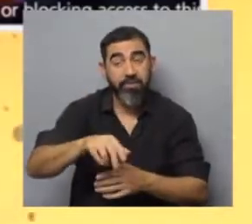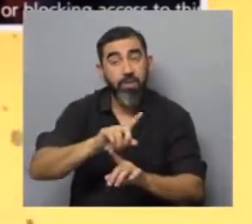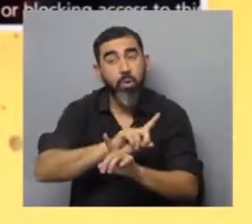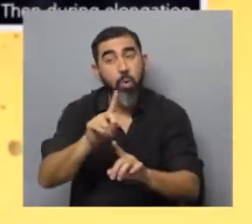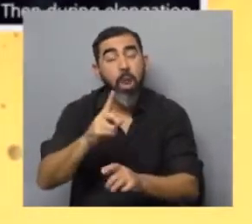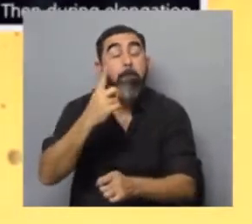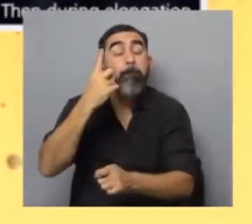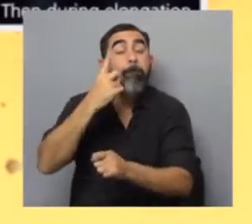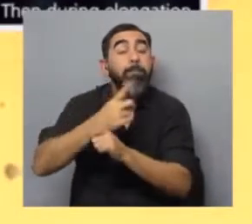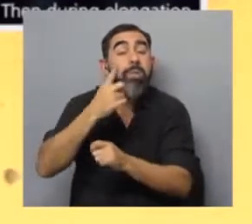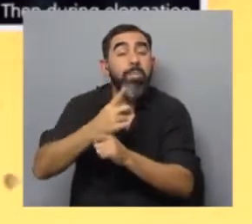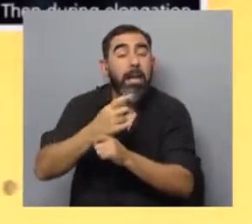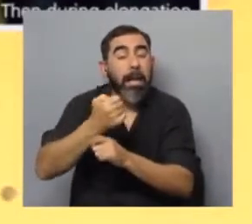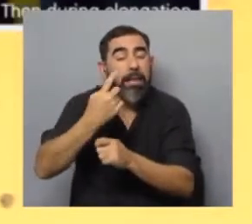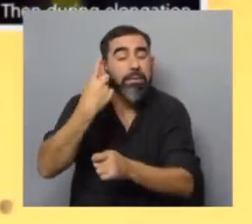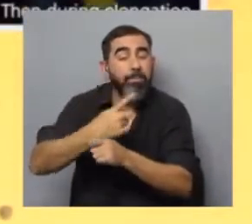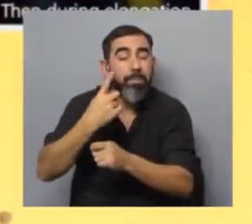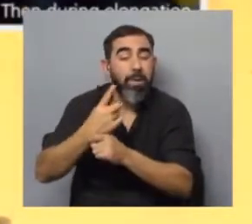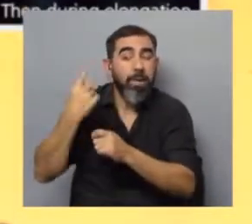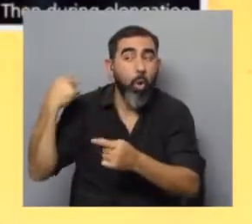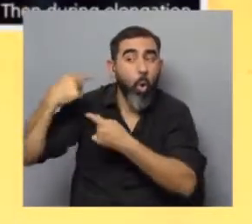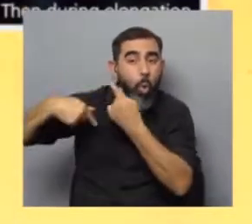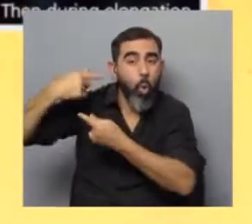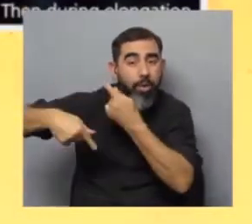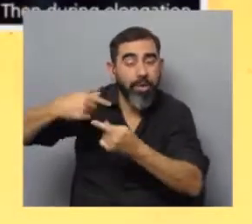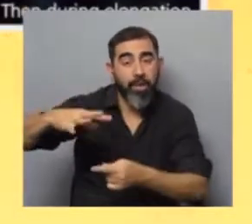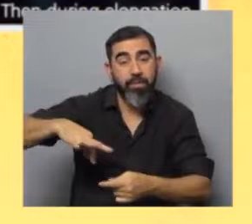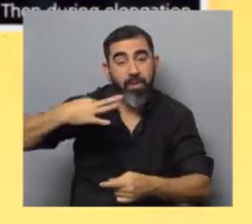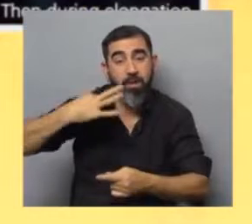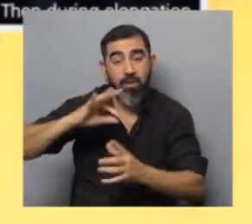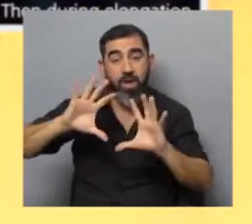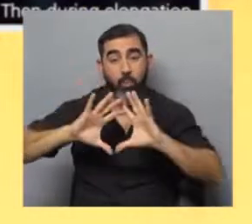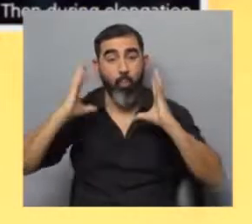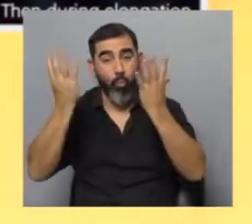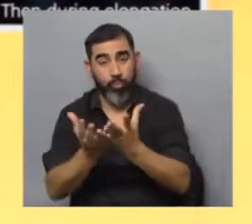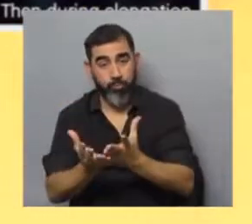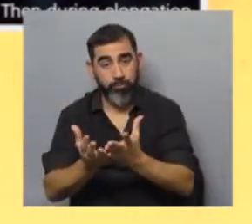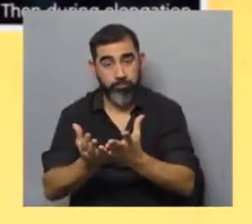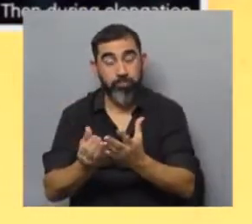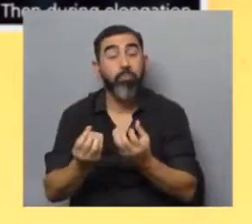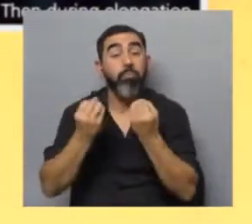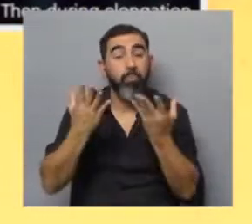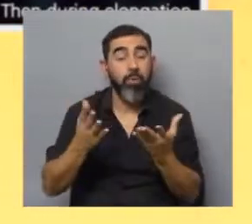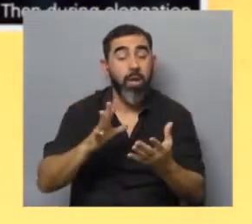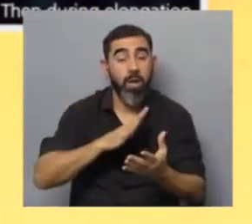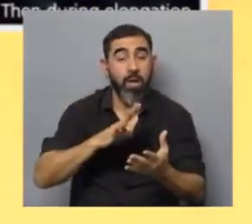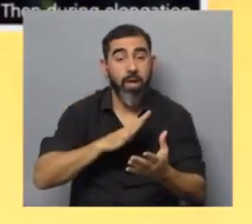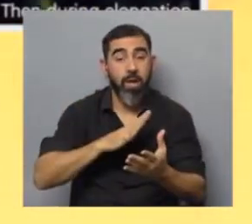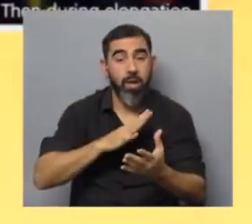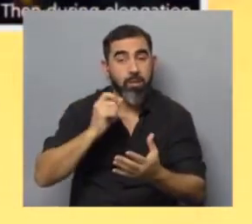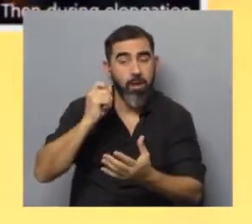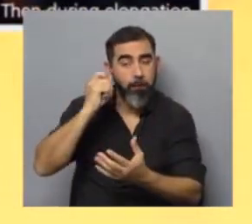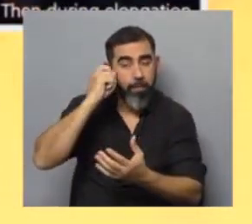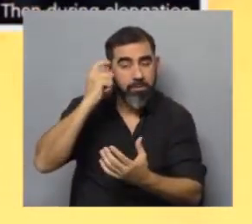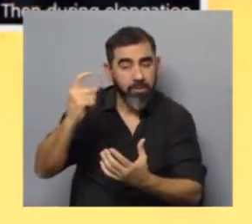primer macromolécula, estuvo ahí en el origen, digamos, de la vida sobre la Tierra, justamente por poseer esa